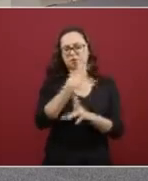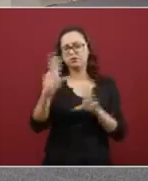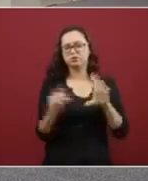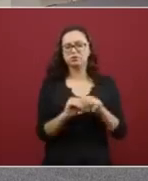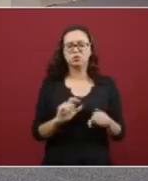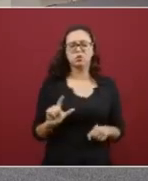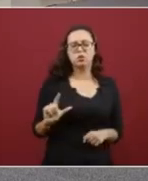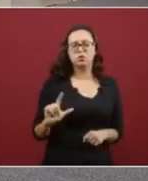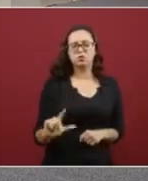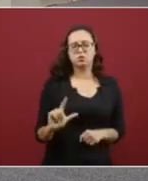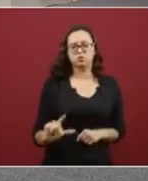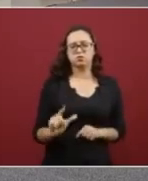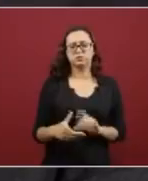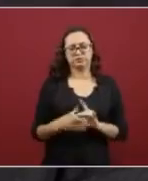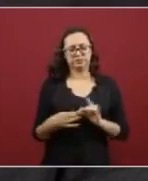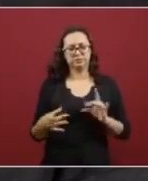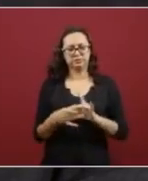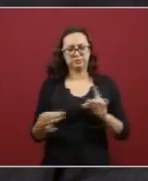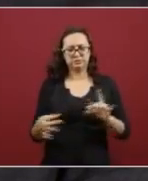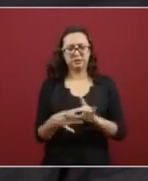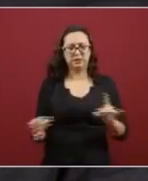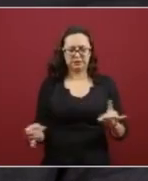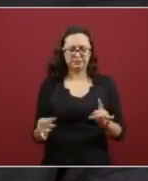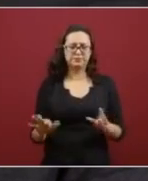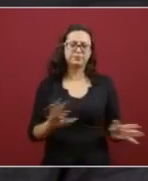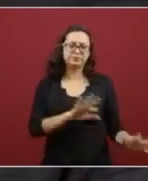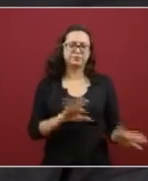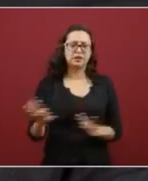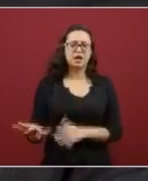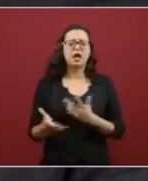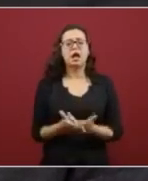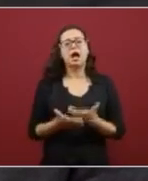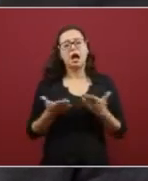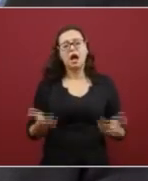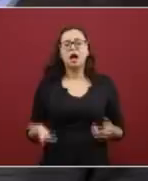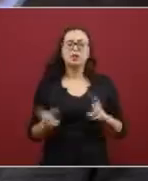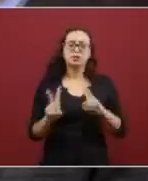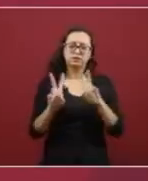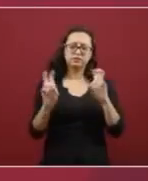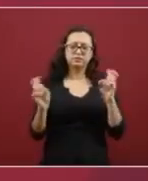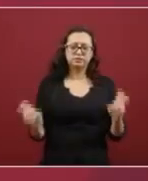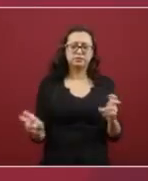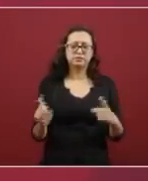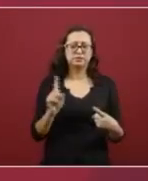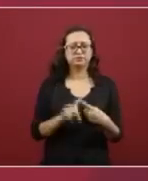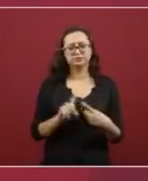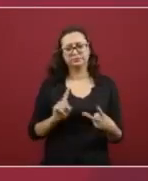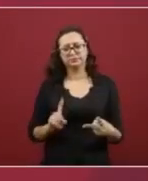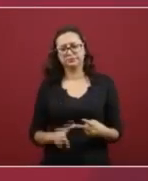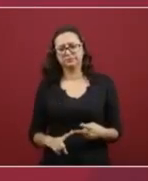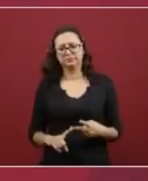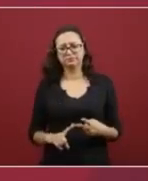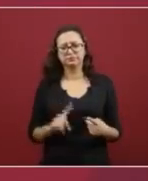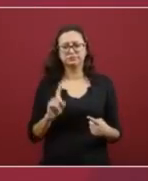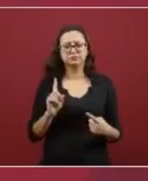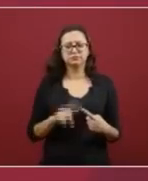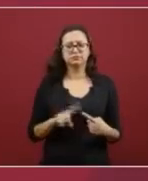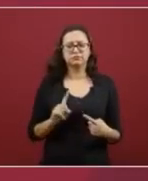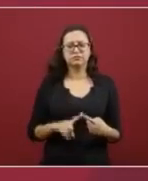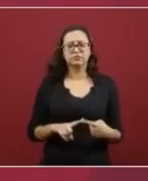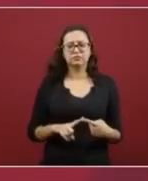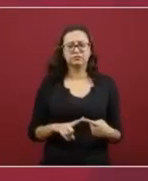Yo ahora les comento sobre dos temas. Uno